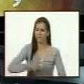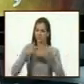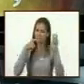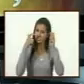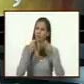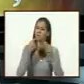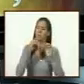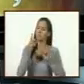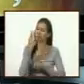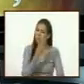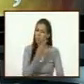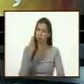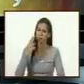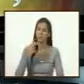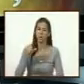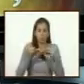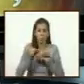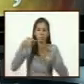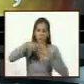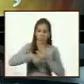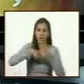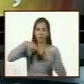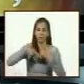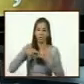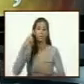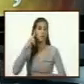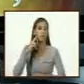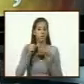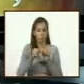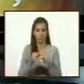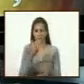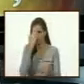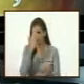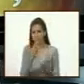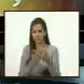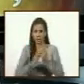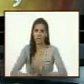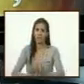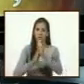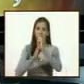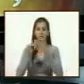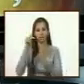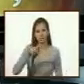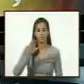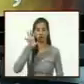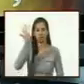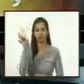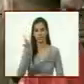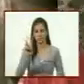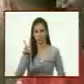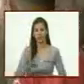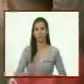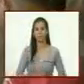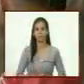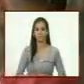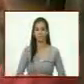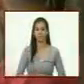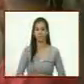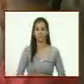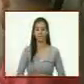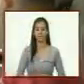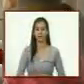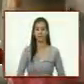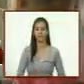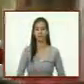prometió profundizar la revolución bolivariana y continuar al frente de los destinos de nuestro país. Con el llamado de